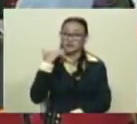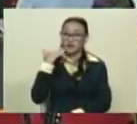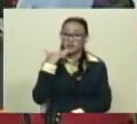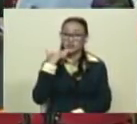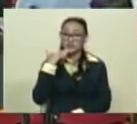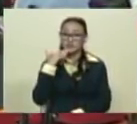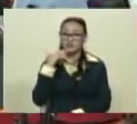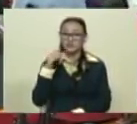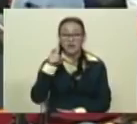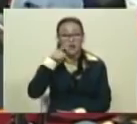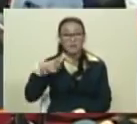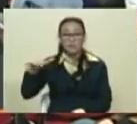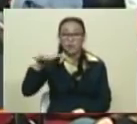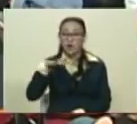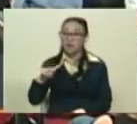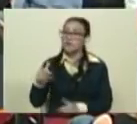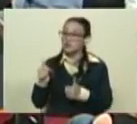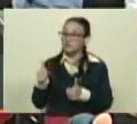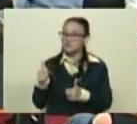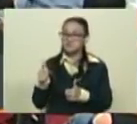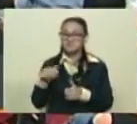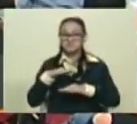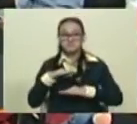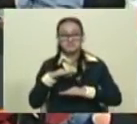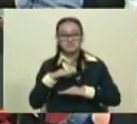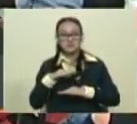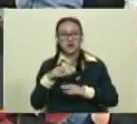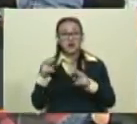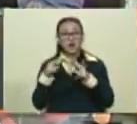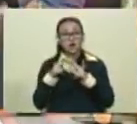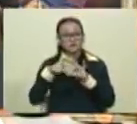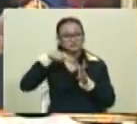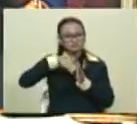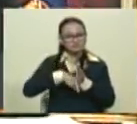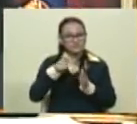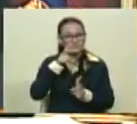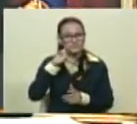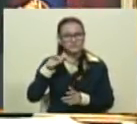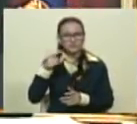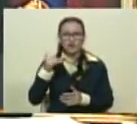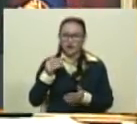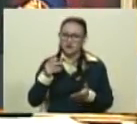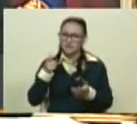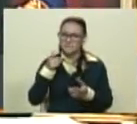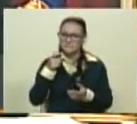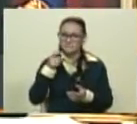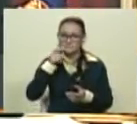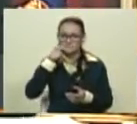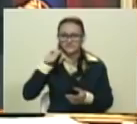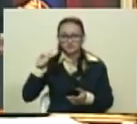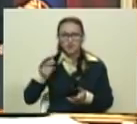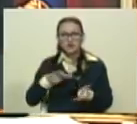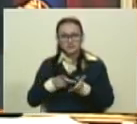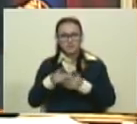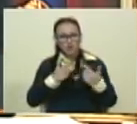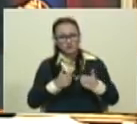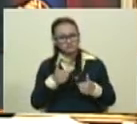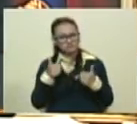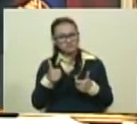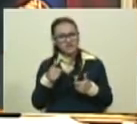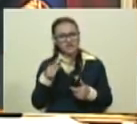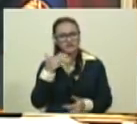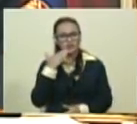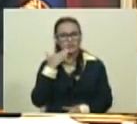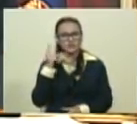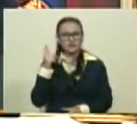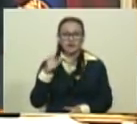si de pueblo se trata. Porque cada vez conocemos más gente honesta en los Estados Unidos. Ahora,